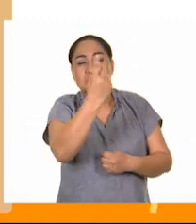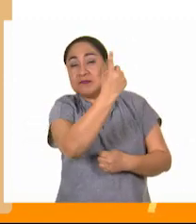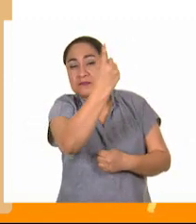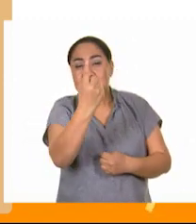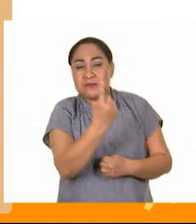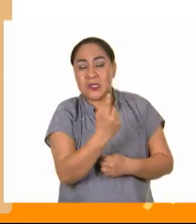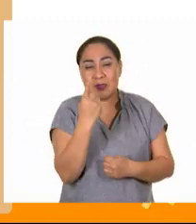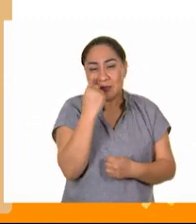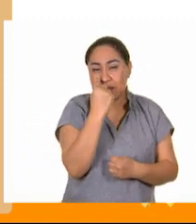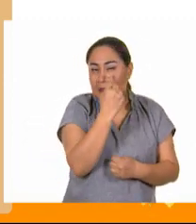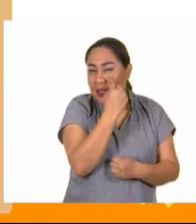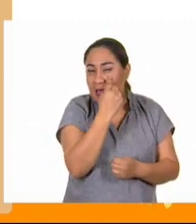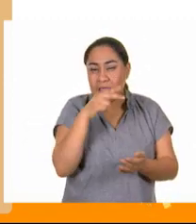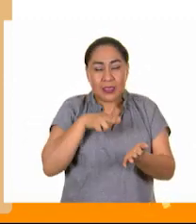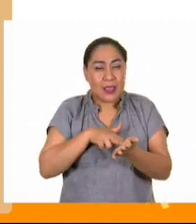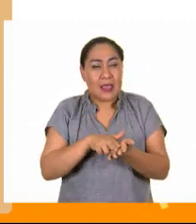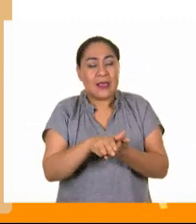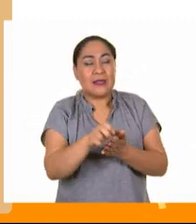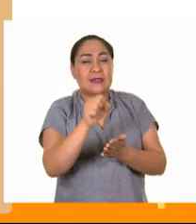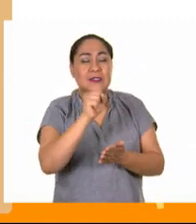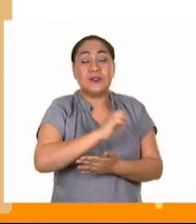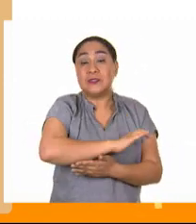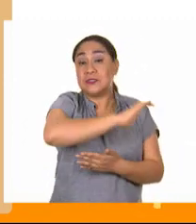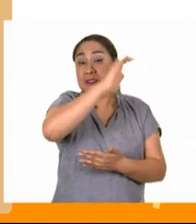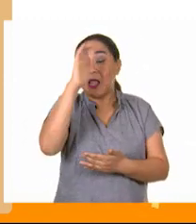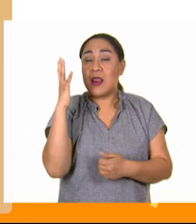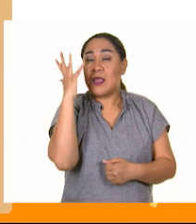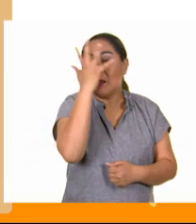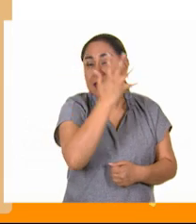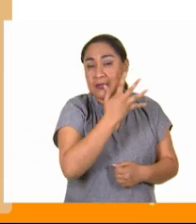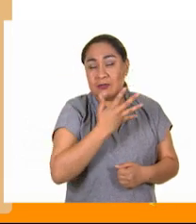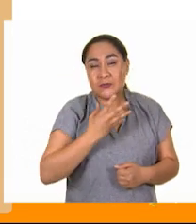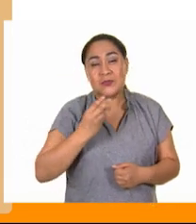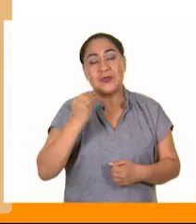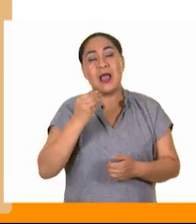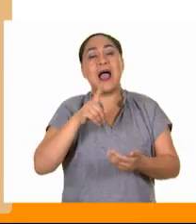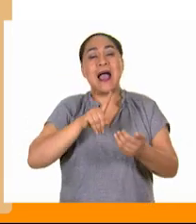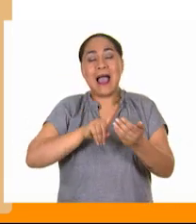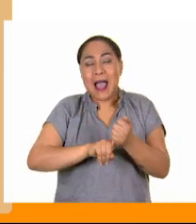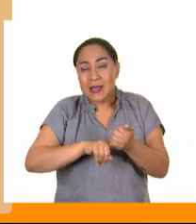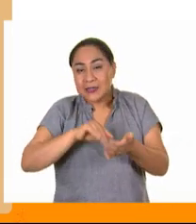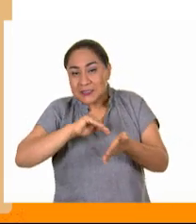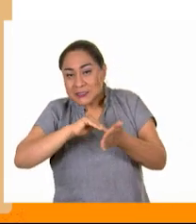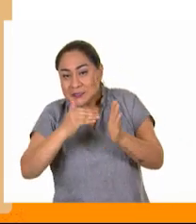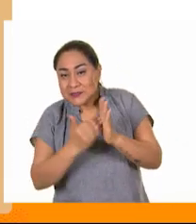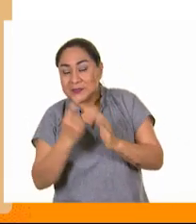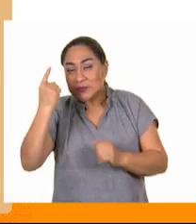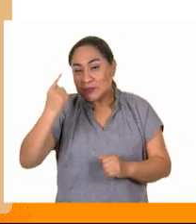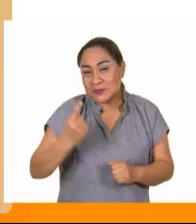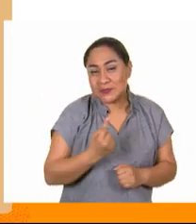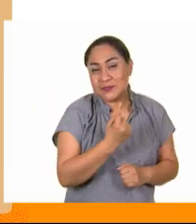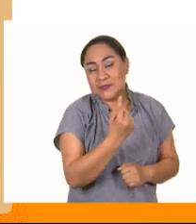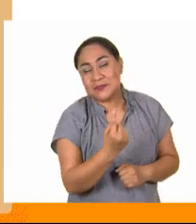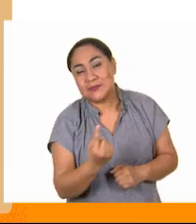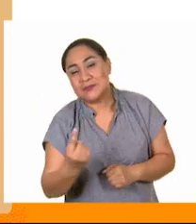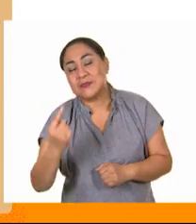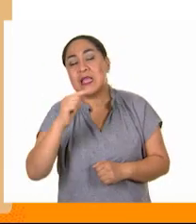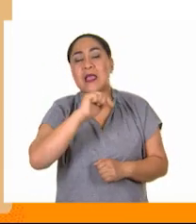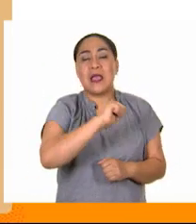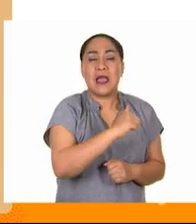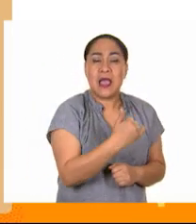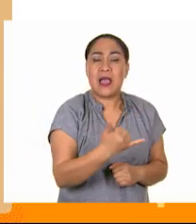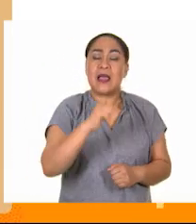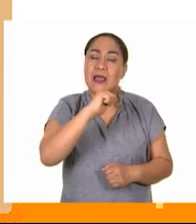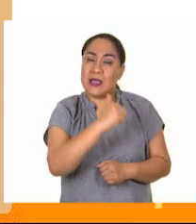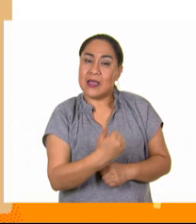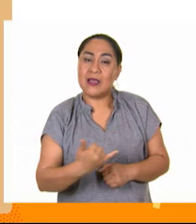de ojitos negros, cielito lindo de contrabando. Ay,